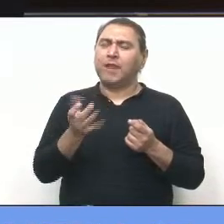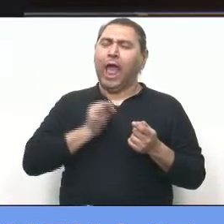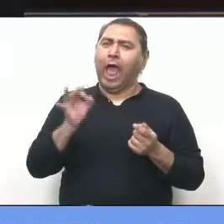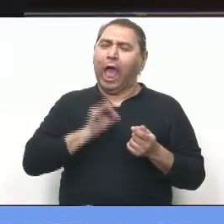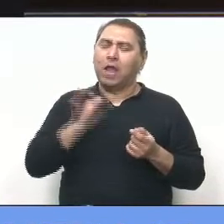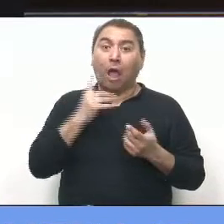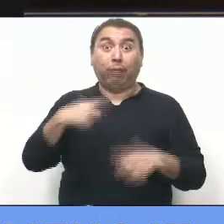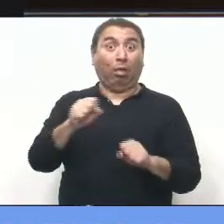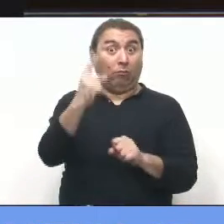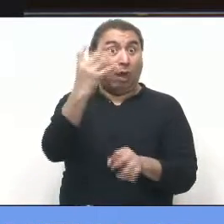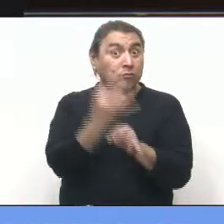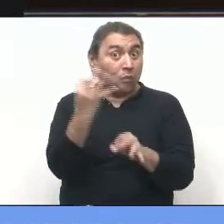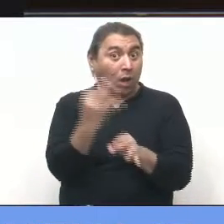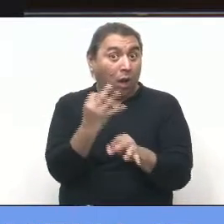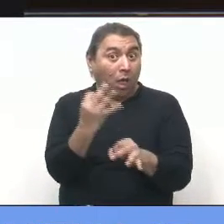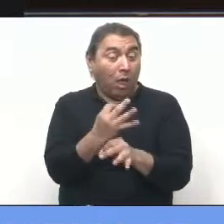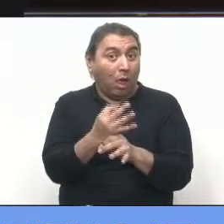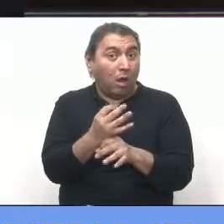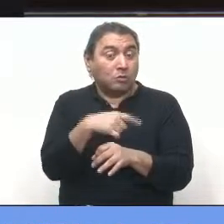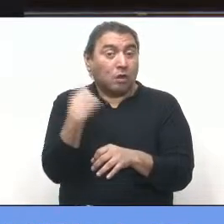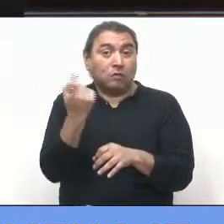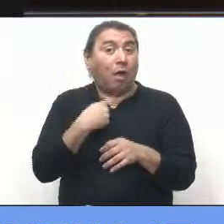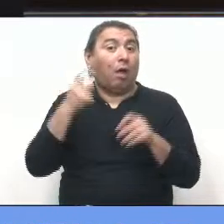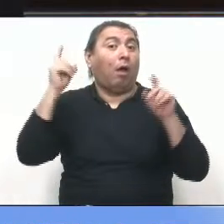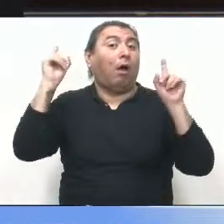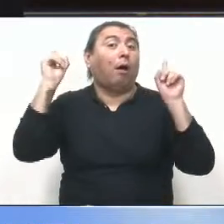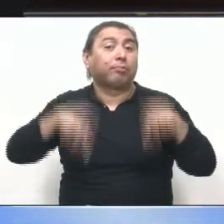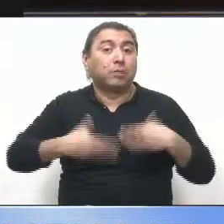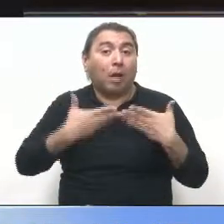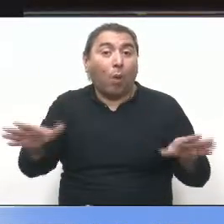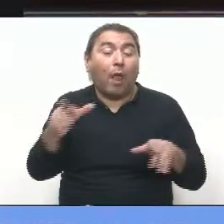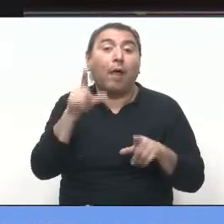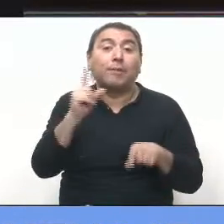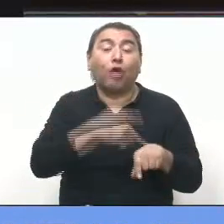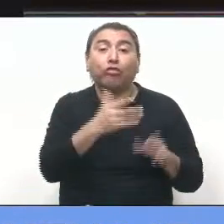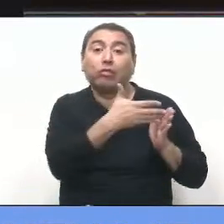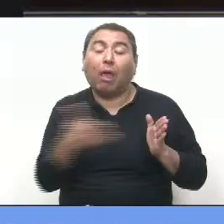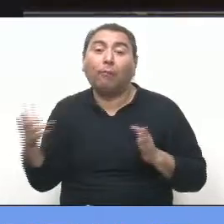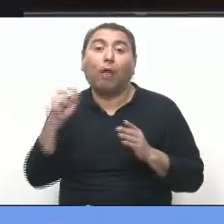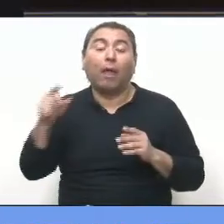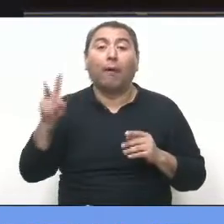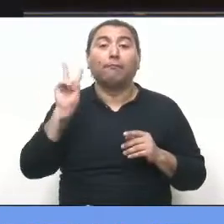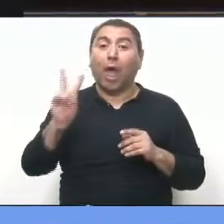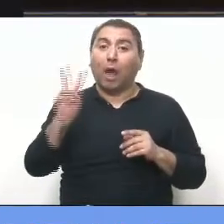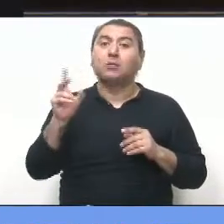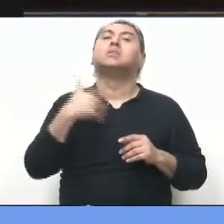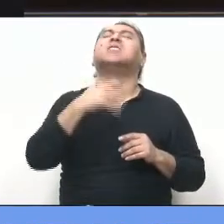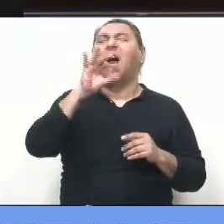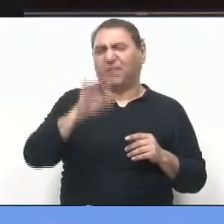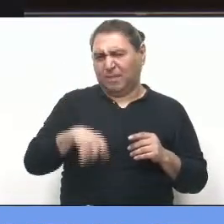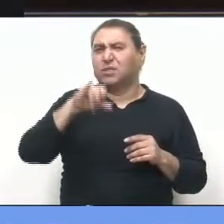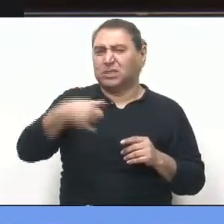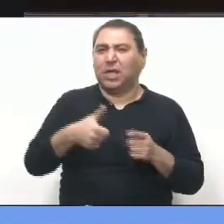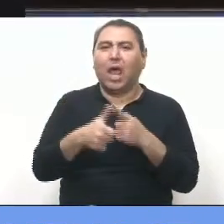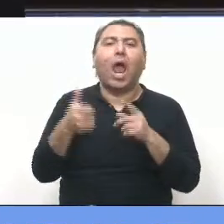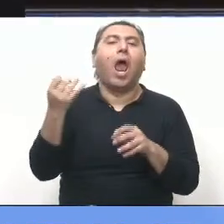una escuela que no sabíamos que se había hecho ni se había inaugurado en la época de Perón. Sí sabíamos del hogar-escuela, sí sabíamos del hospital de niños,